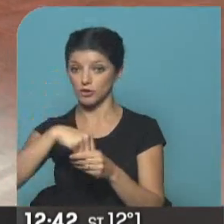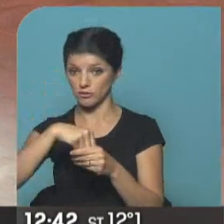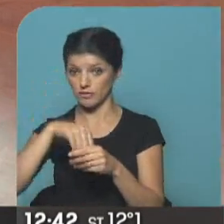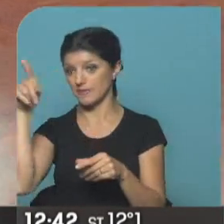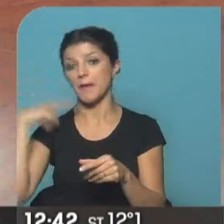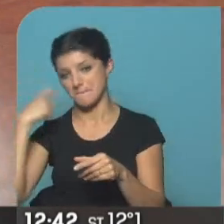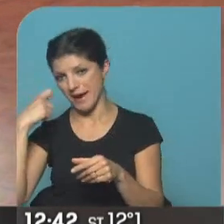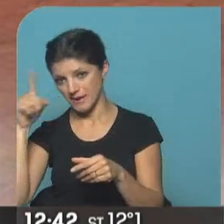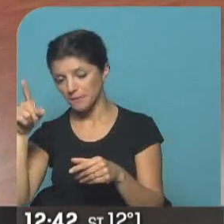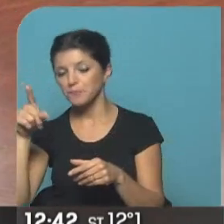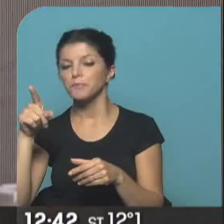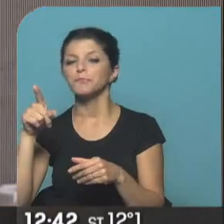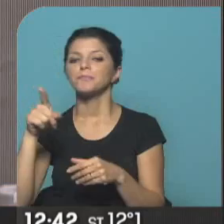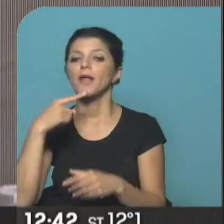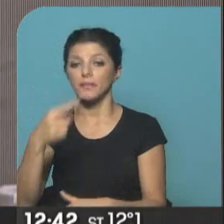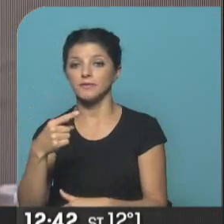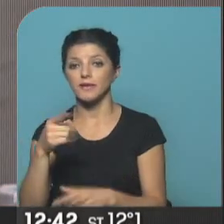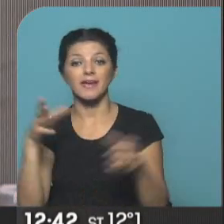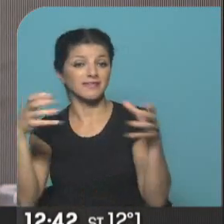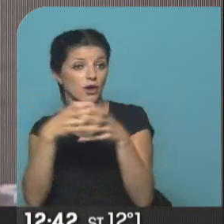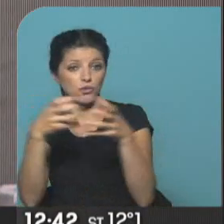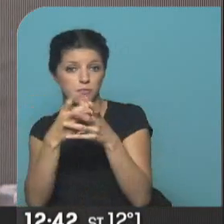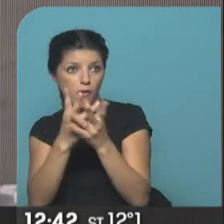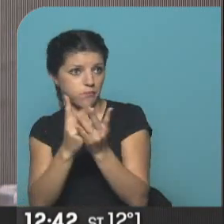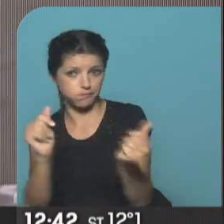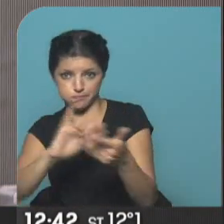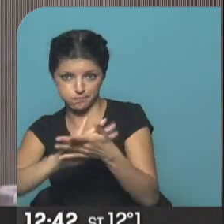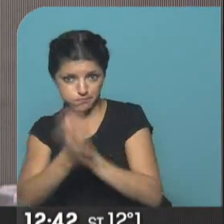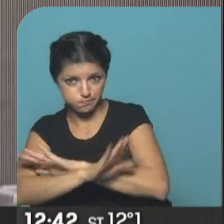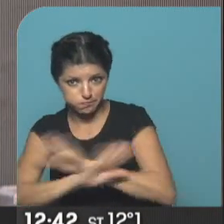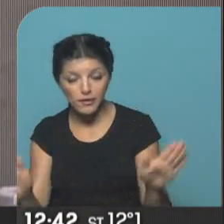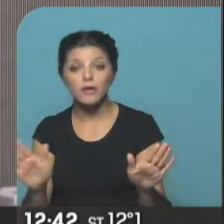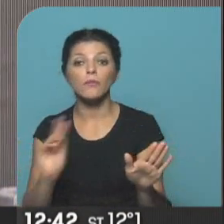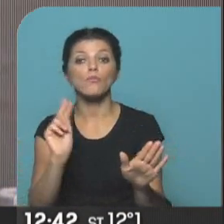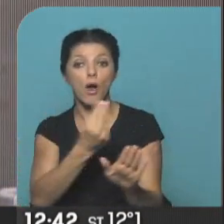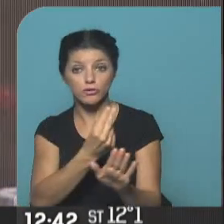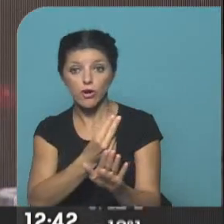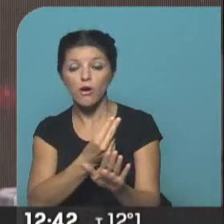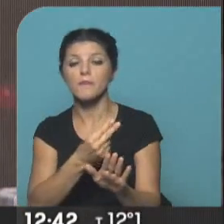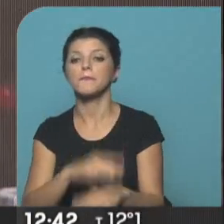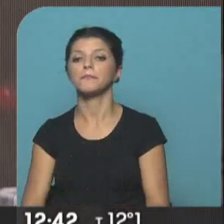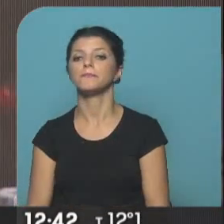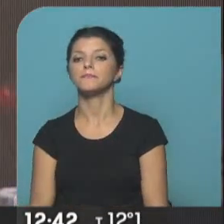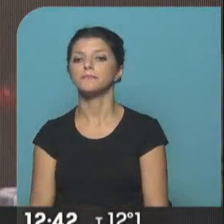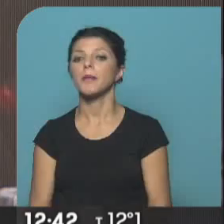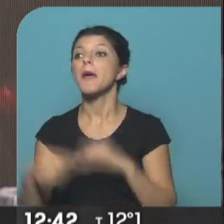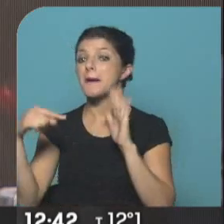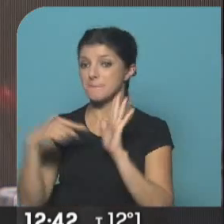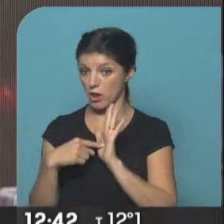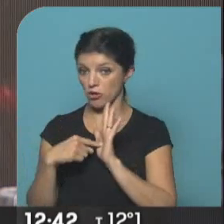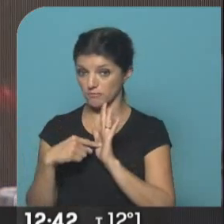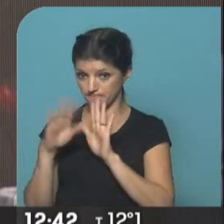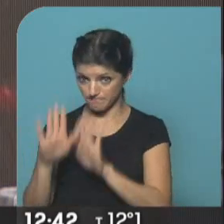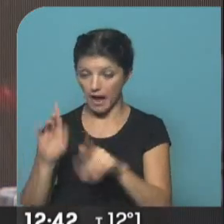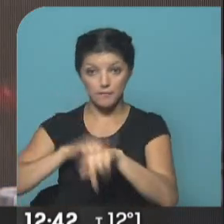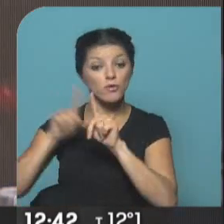España federal que la banda ha sido desarticulada, que esta célula ya está muerta, pero en cambio el ministro, quien sería el